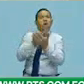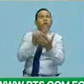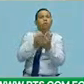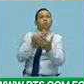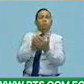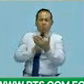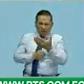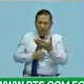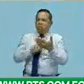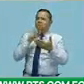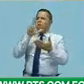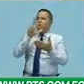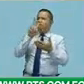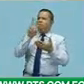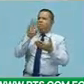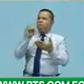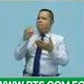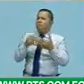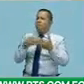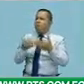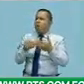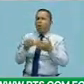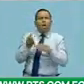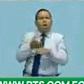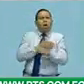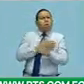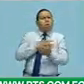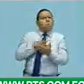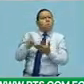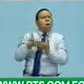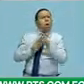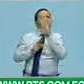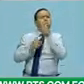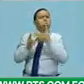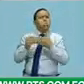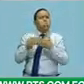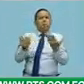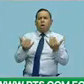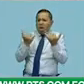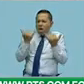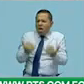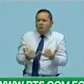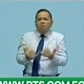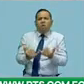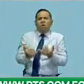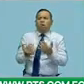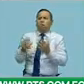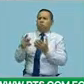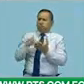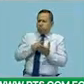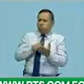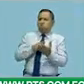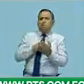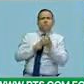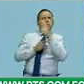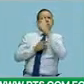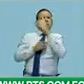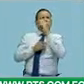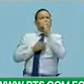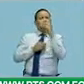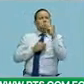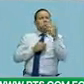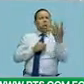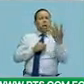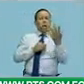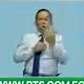$320. Antes solo pagaba 5. De agua he consumido 228 y $100 de alcantarillado. ¿De